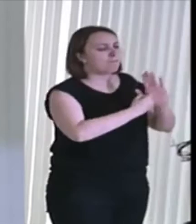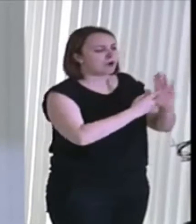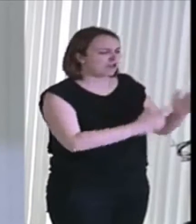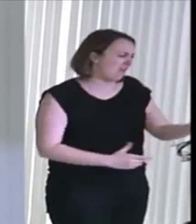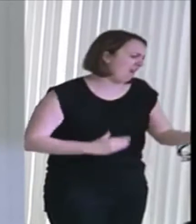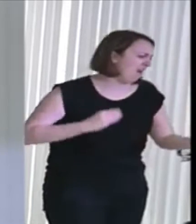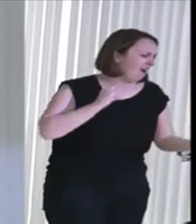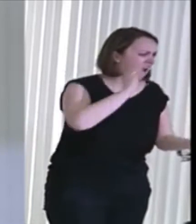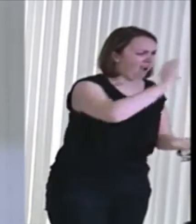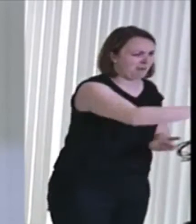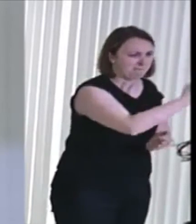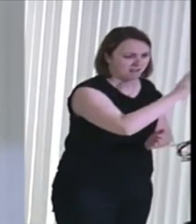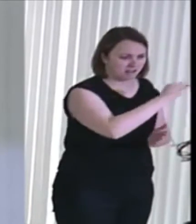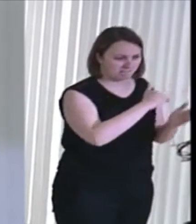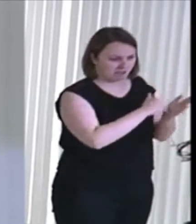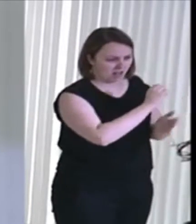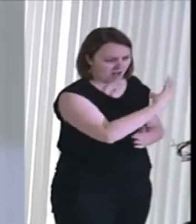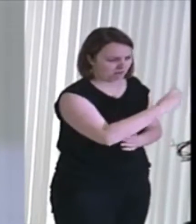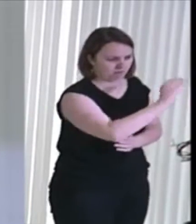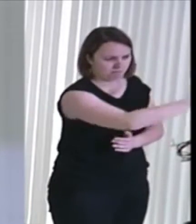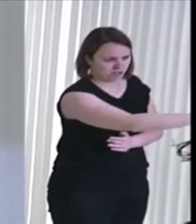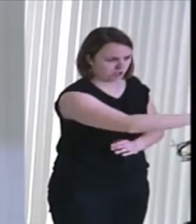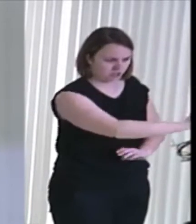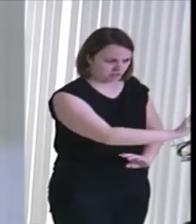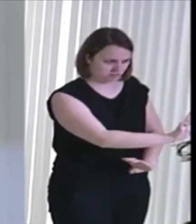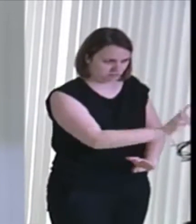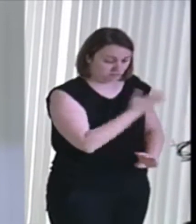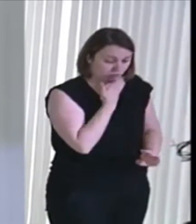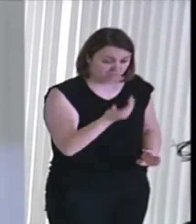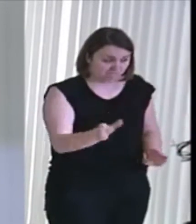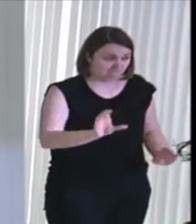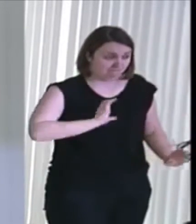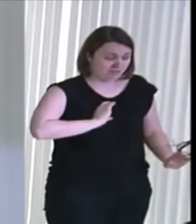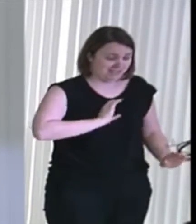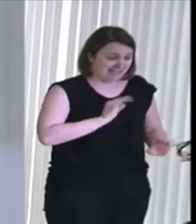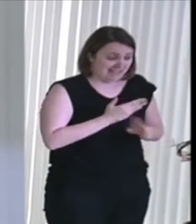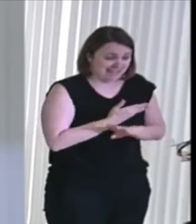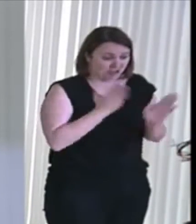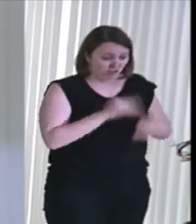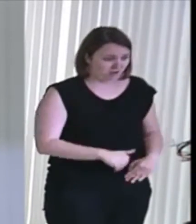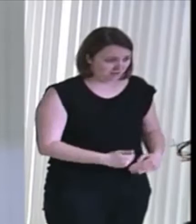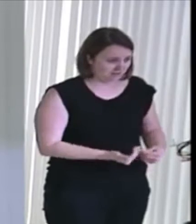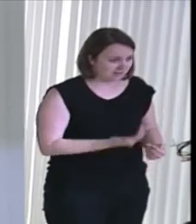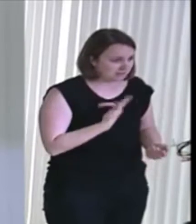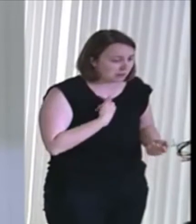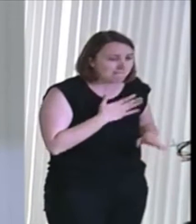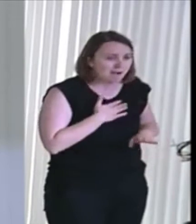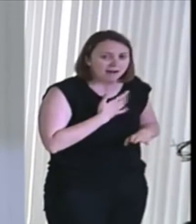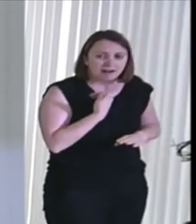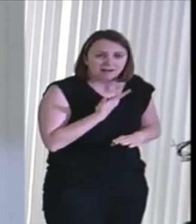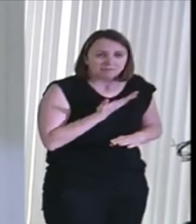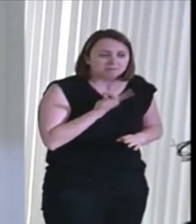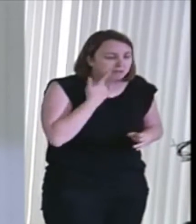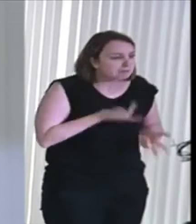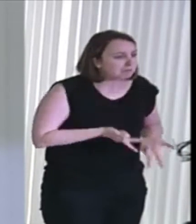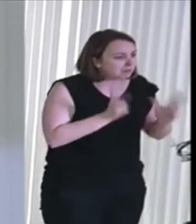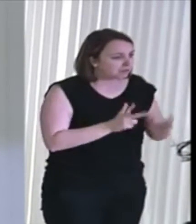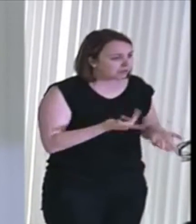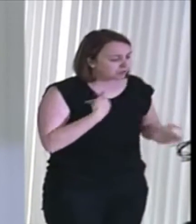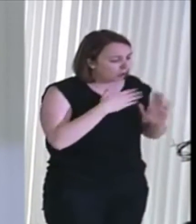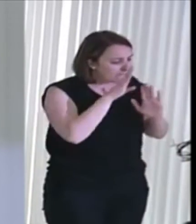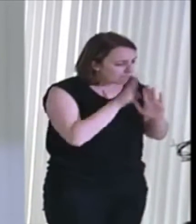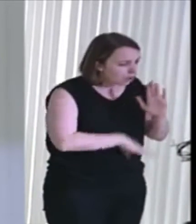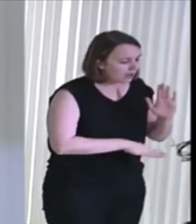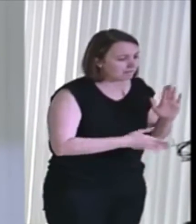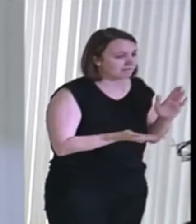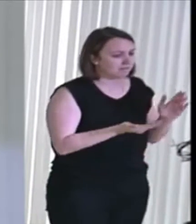con una inversión de 20.000 euros y no tenía ingresos previos. Entonces, para mí eso me lo ha permitido, tener programas